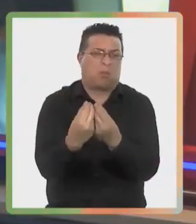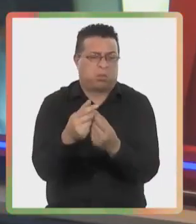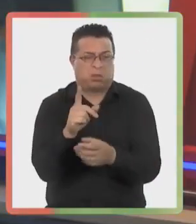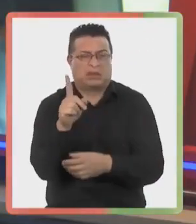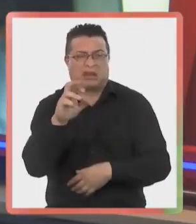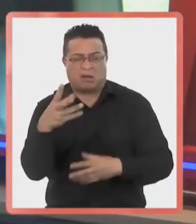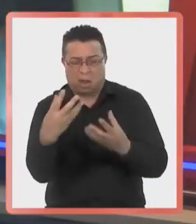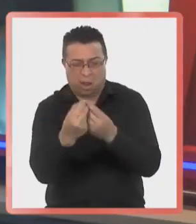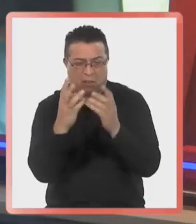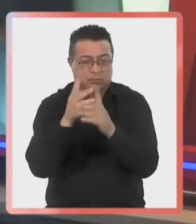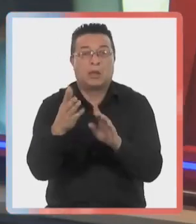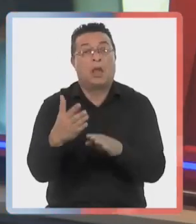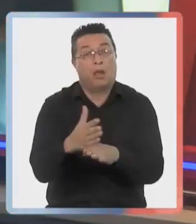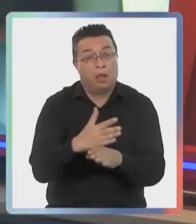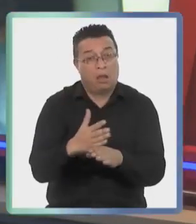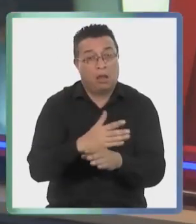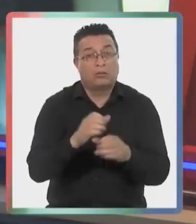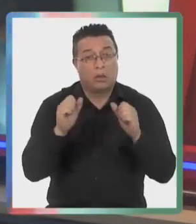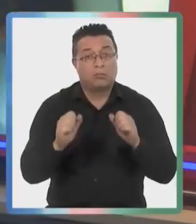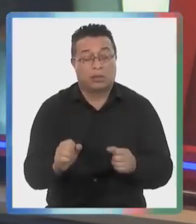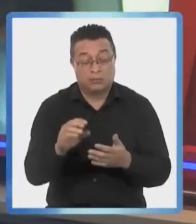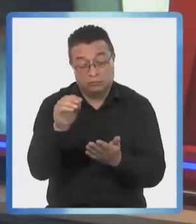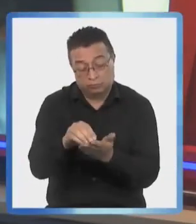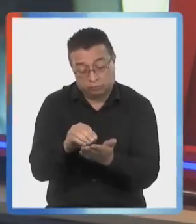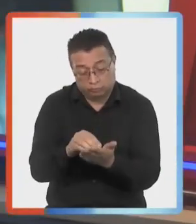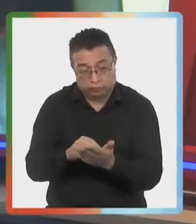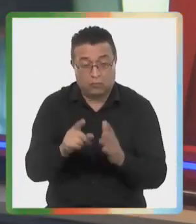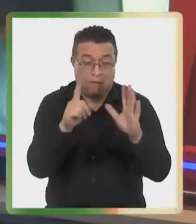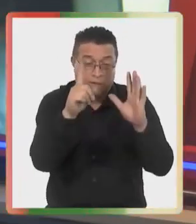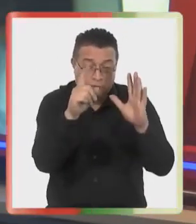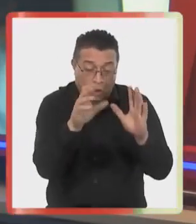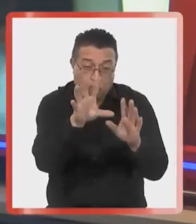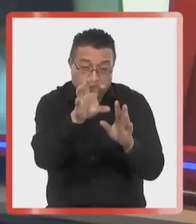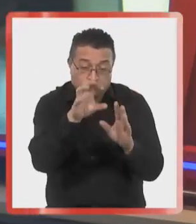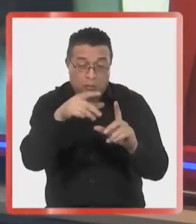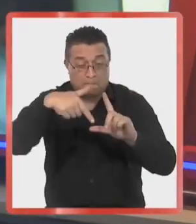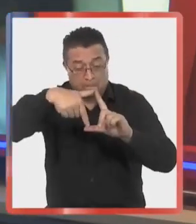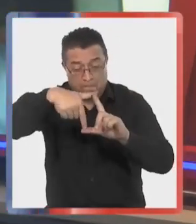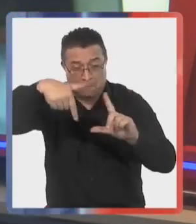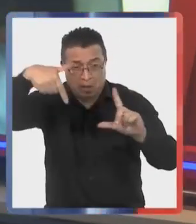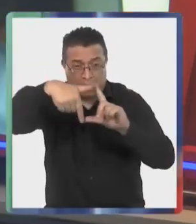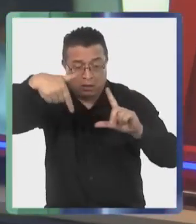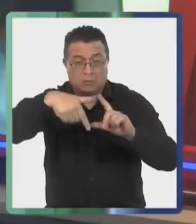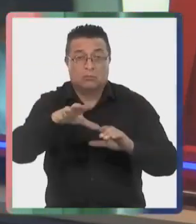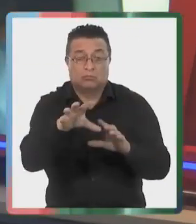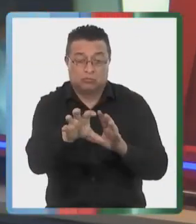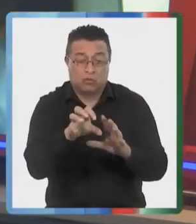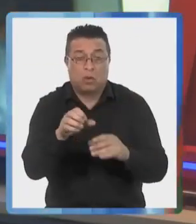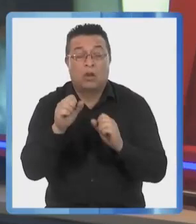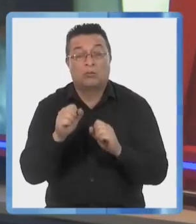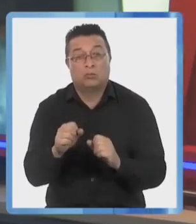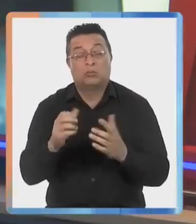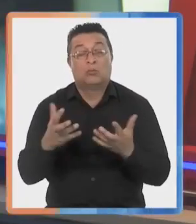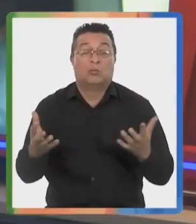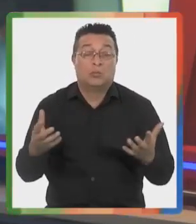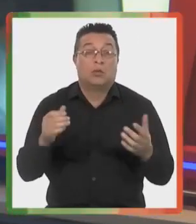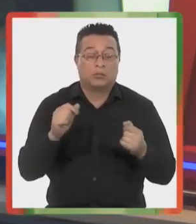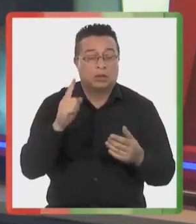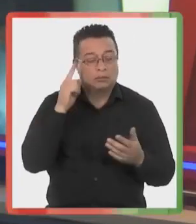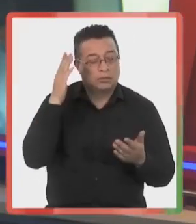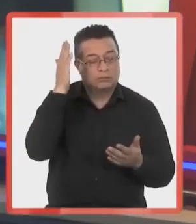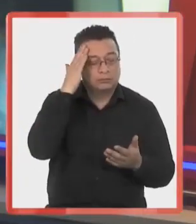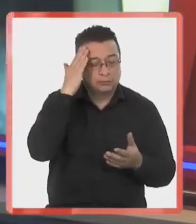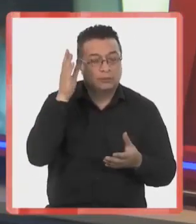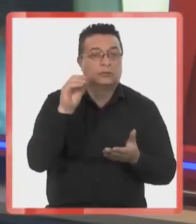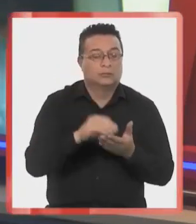colapsa, en fin, hacerlo con la debida anticipación, anotar los datos, fotografiar la página, ¿verdad?, de frente ahí al computador, o hacerle